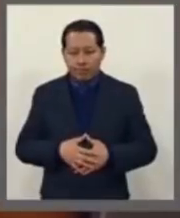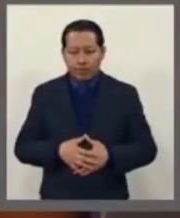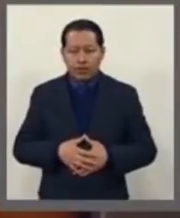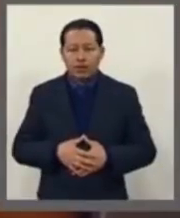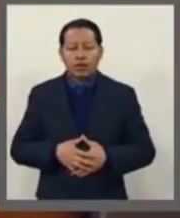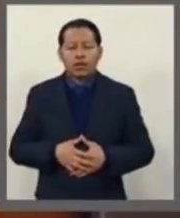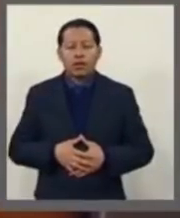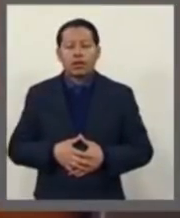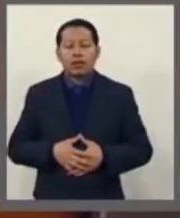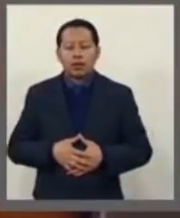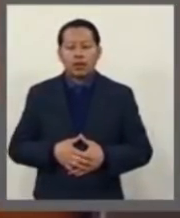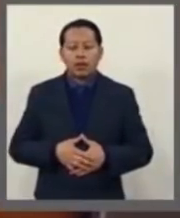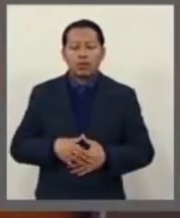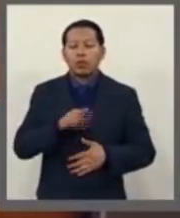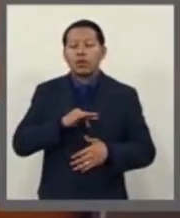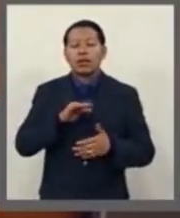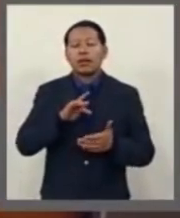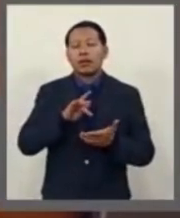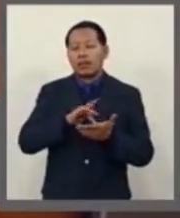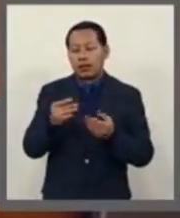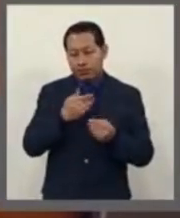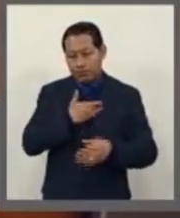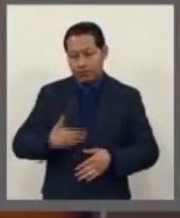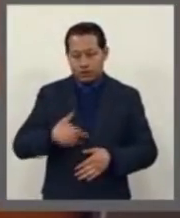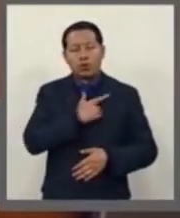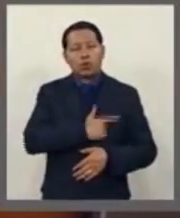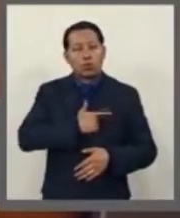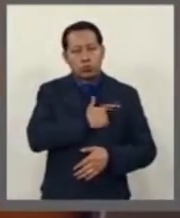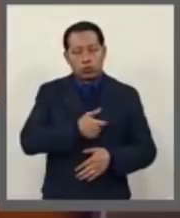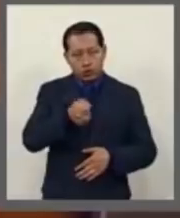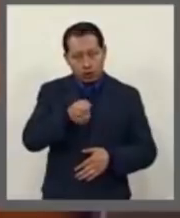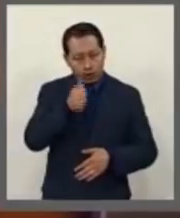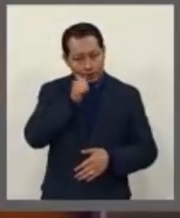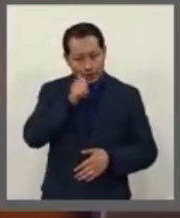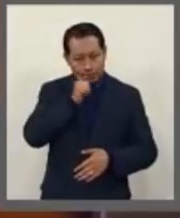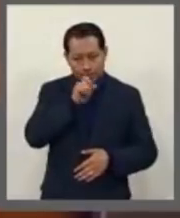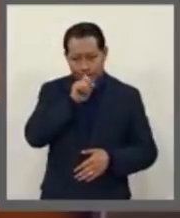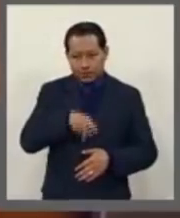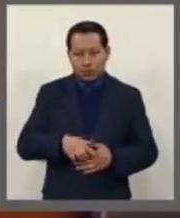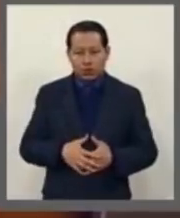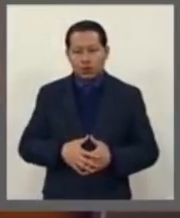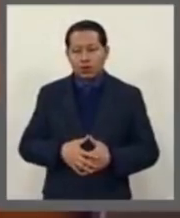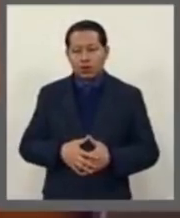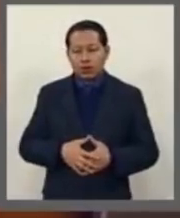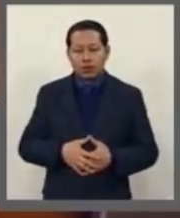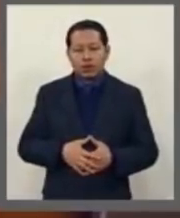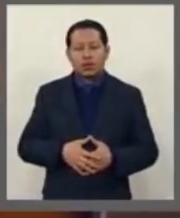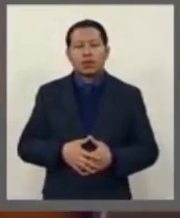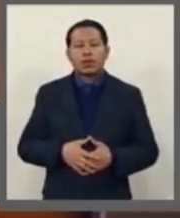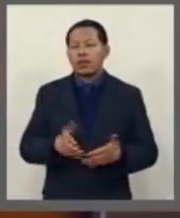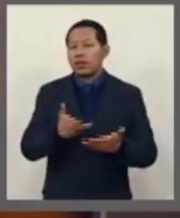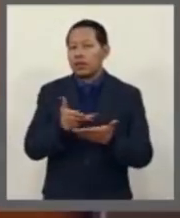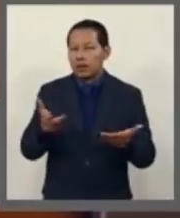grupo parlamentario del Pri tiene la palabra Muchas gracias señor